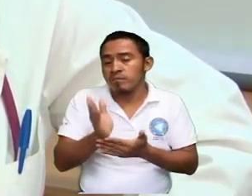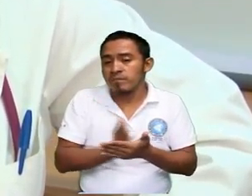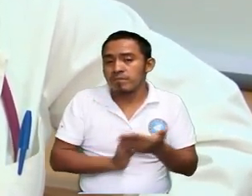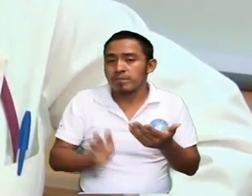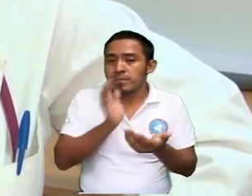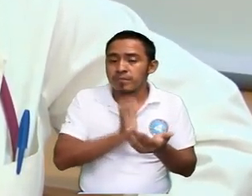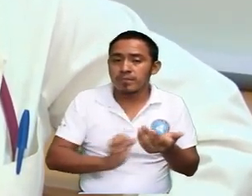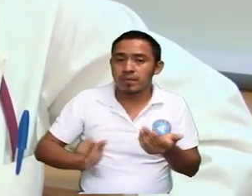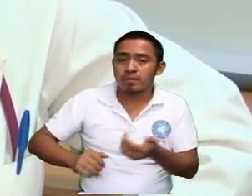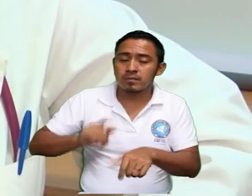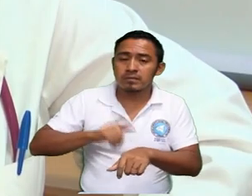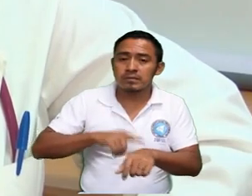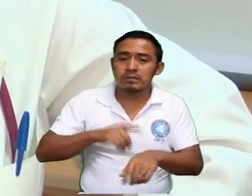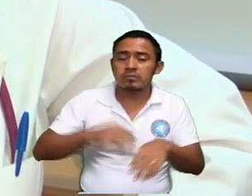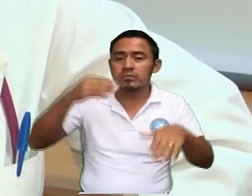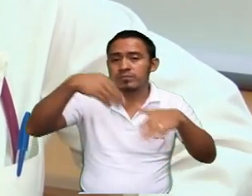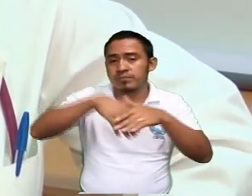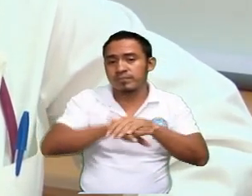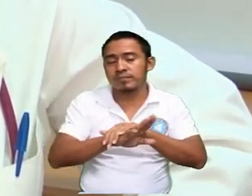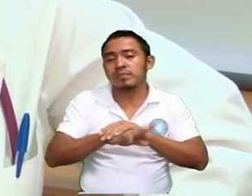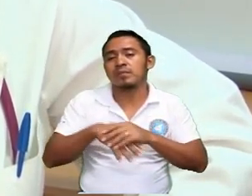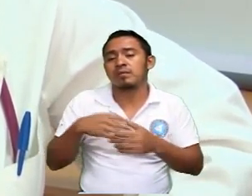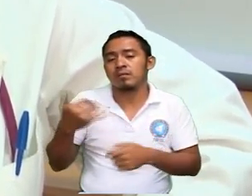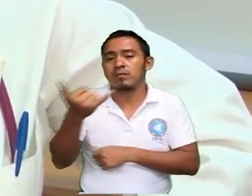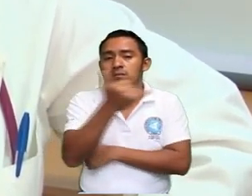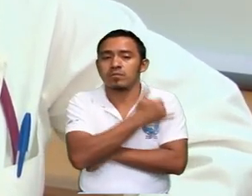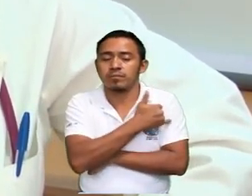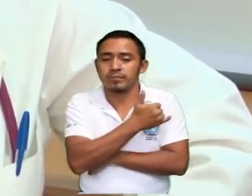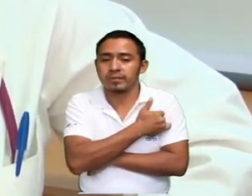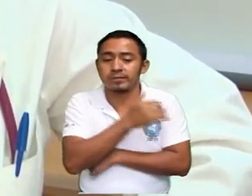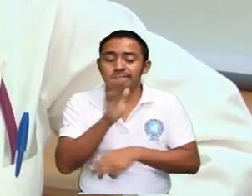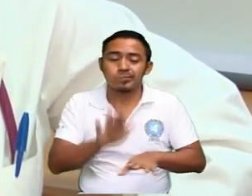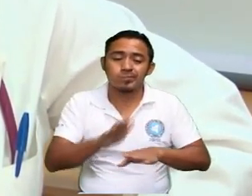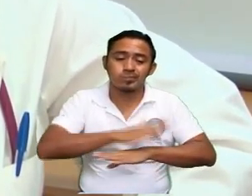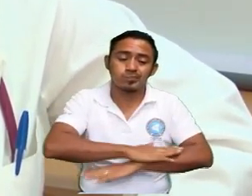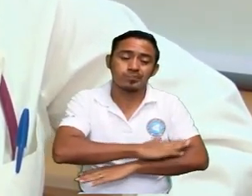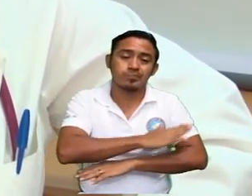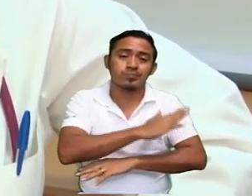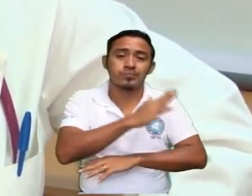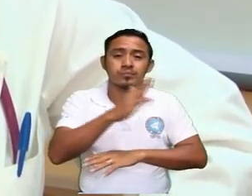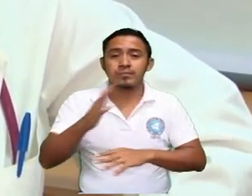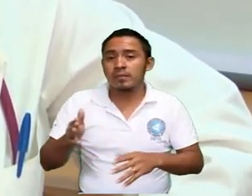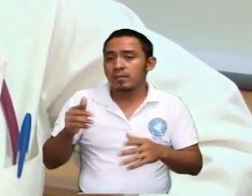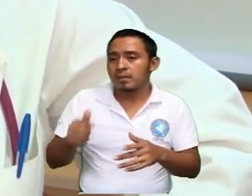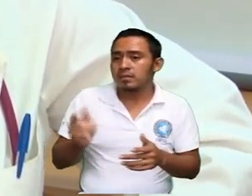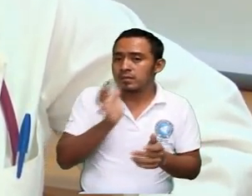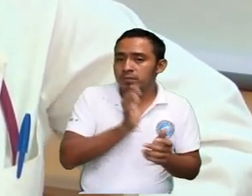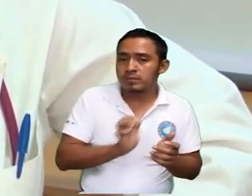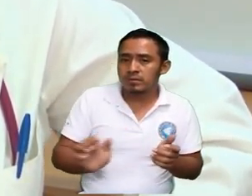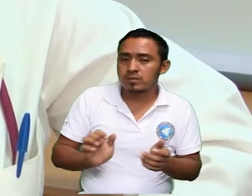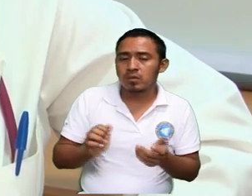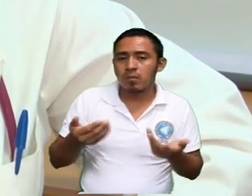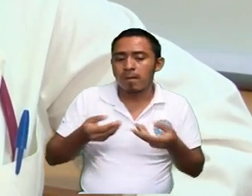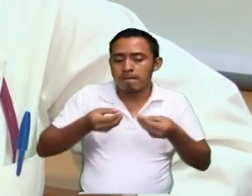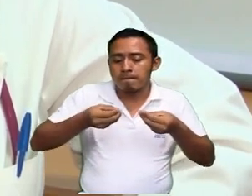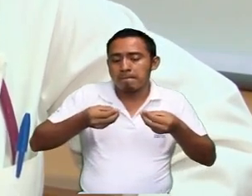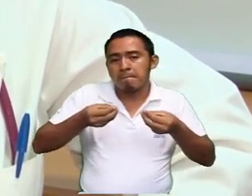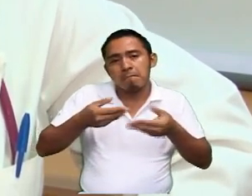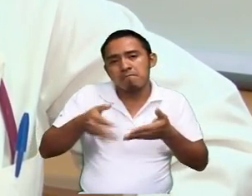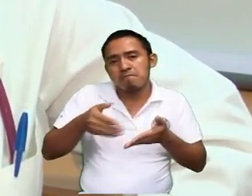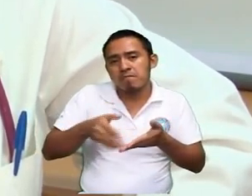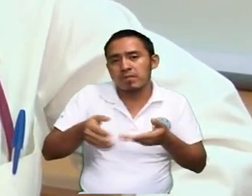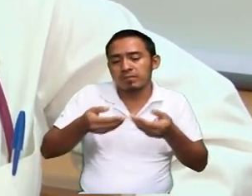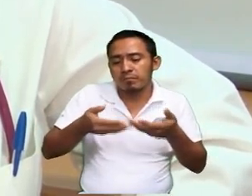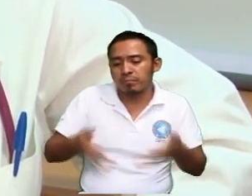que pasan mucho tiempo hospitalizado y este tiempo prolongado de hospitalización hace que el niño pierda peso. O sea, que él